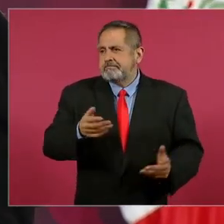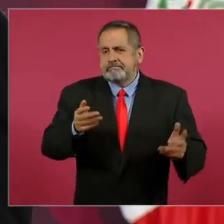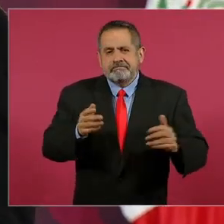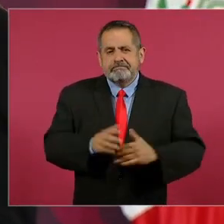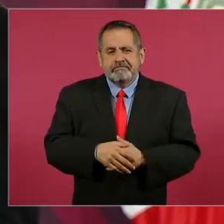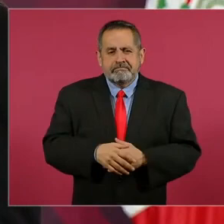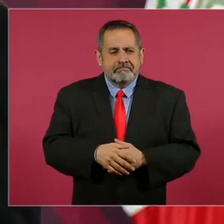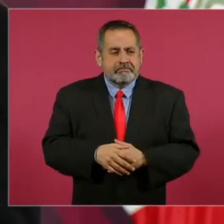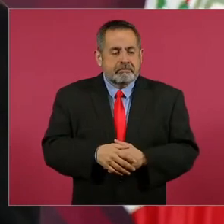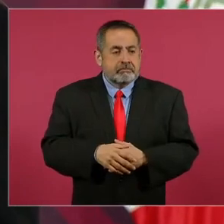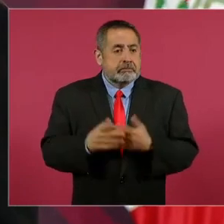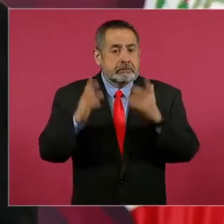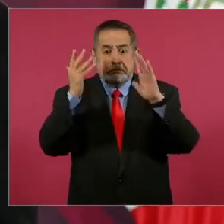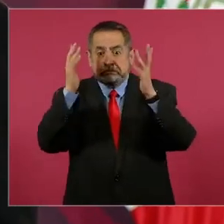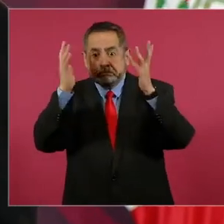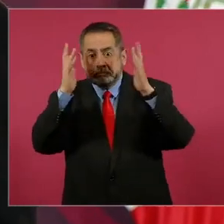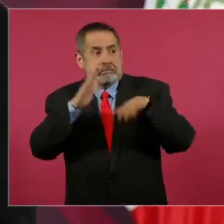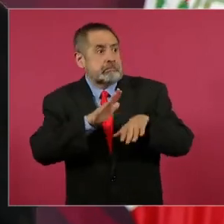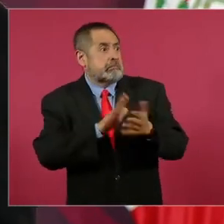quemar incienso,